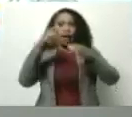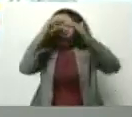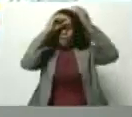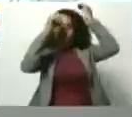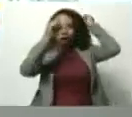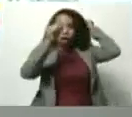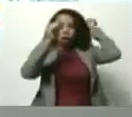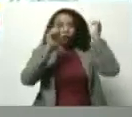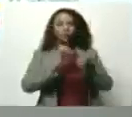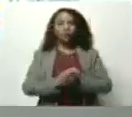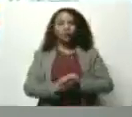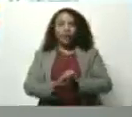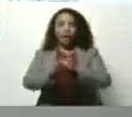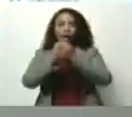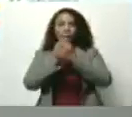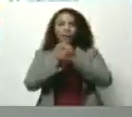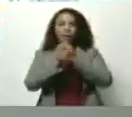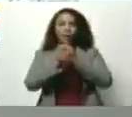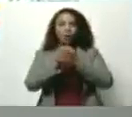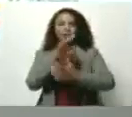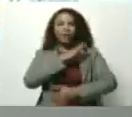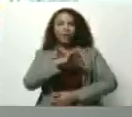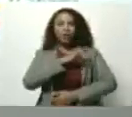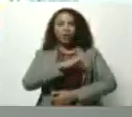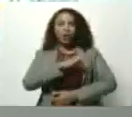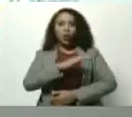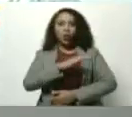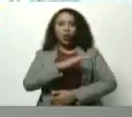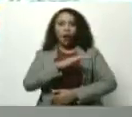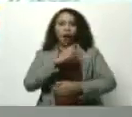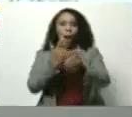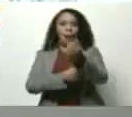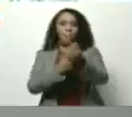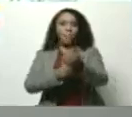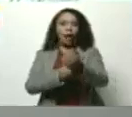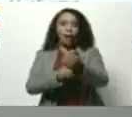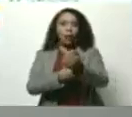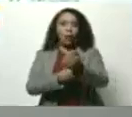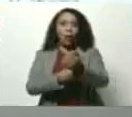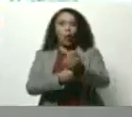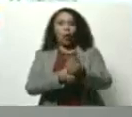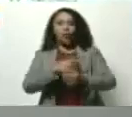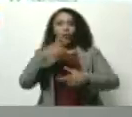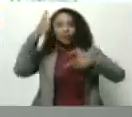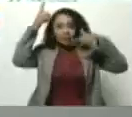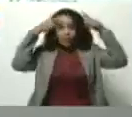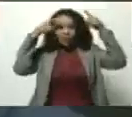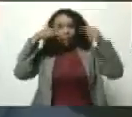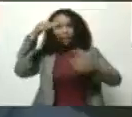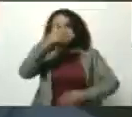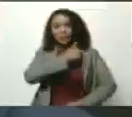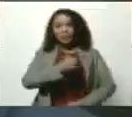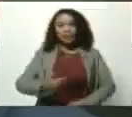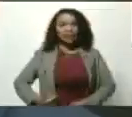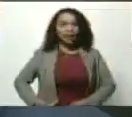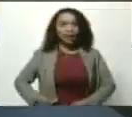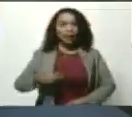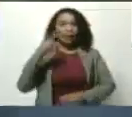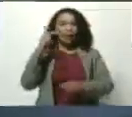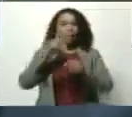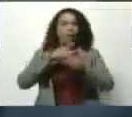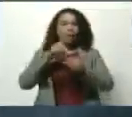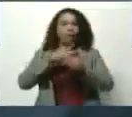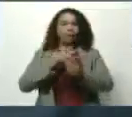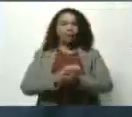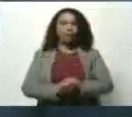y camarada señor asdrúbal chávez presidente de pedevesa y cada vez